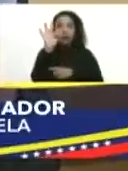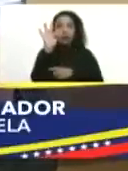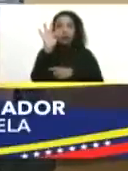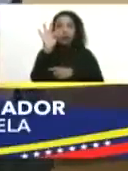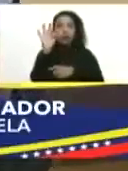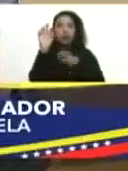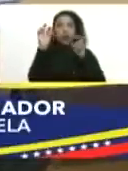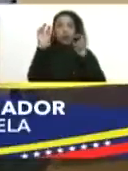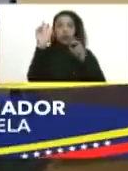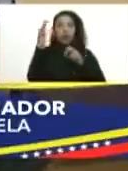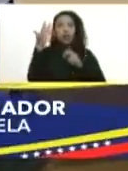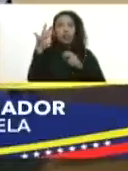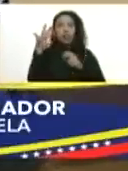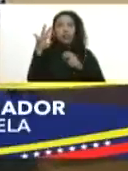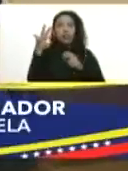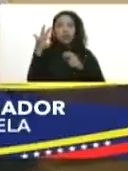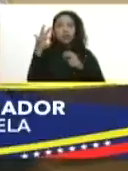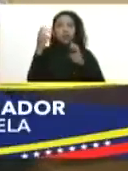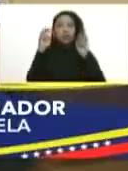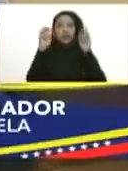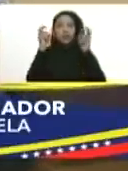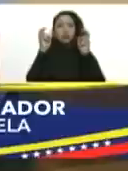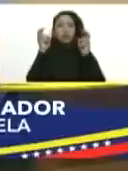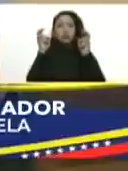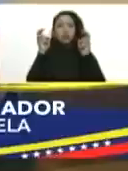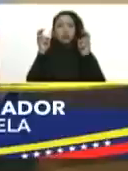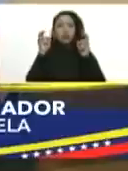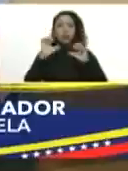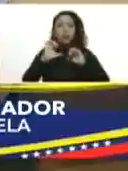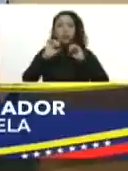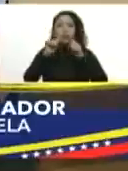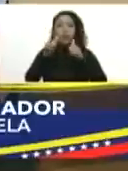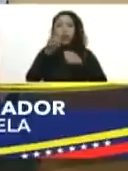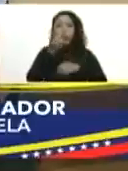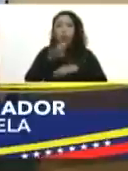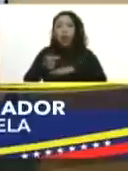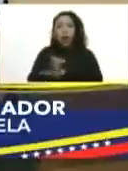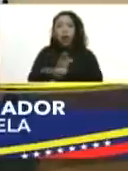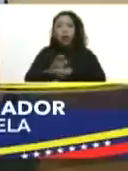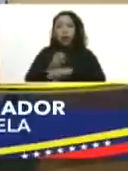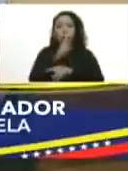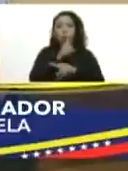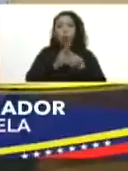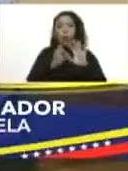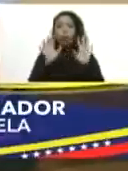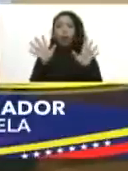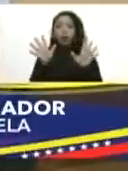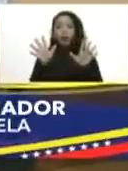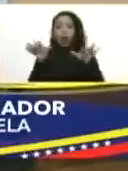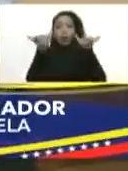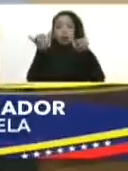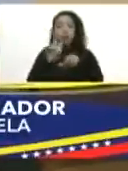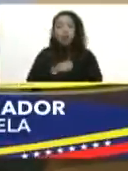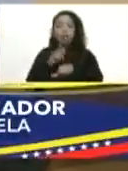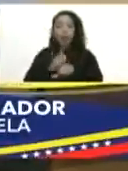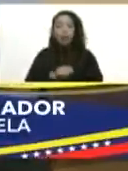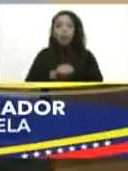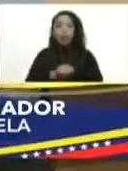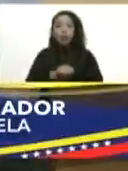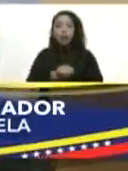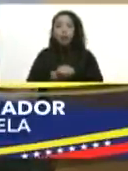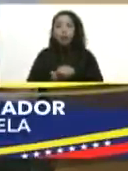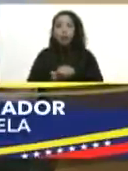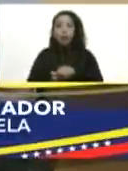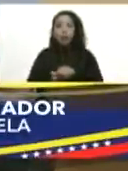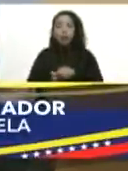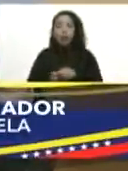3R.net y 1x10 del buen gobierno. Al mismo tiempo, con